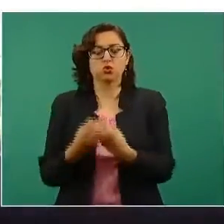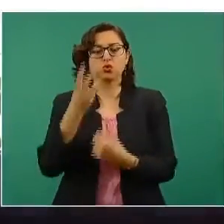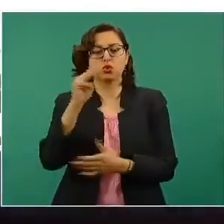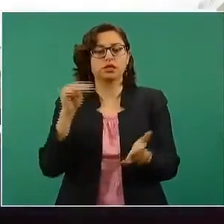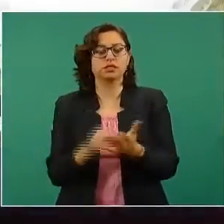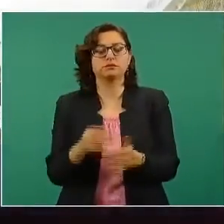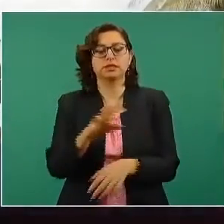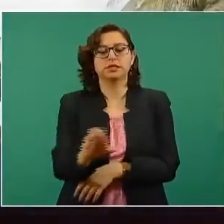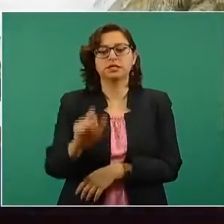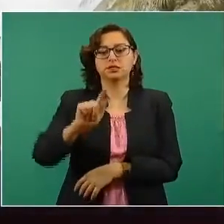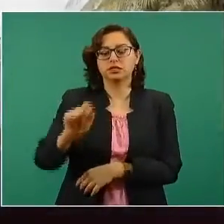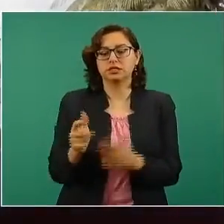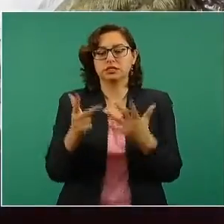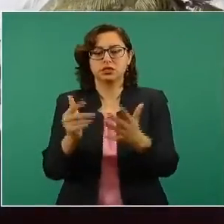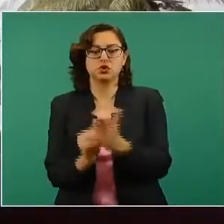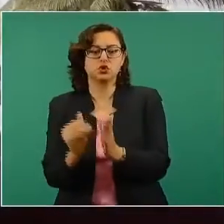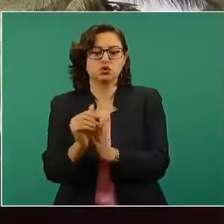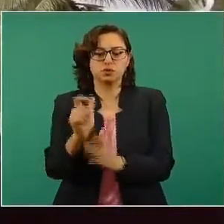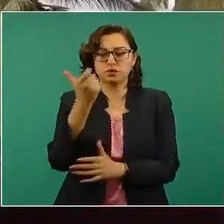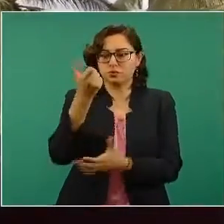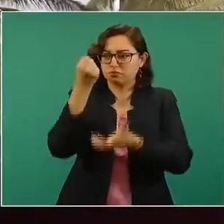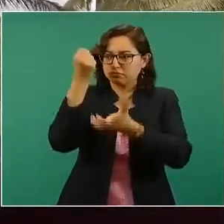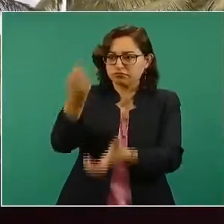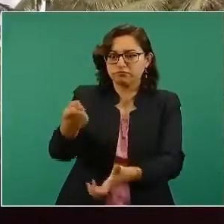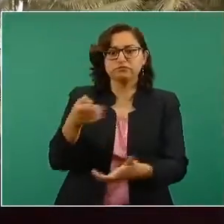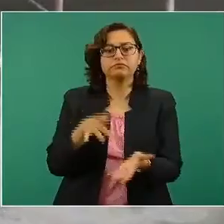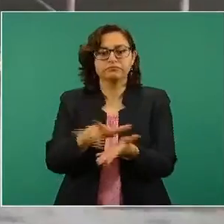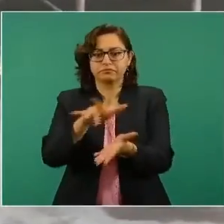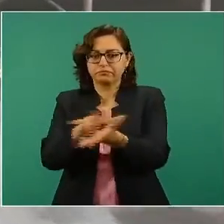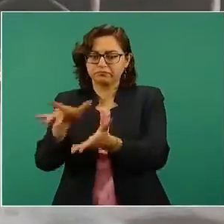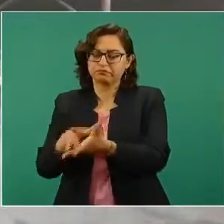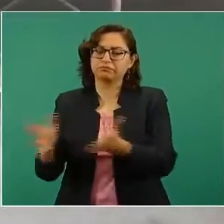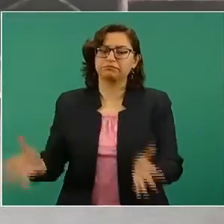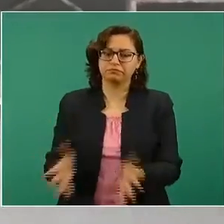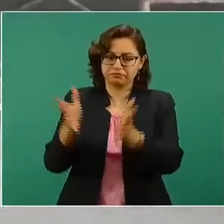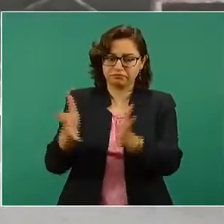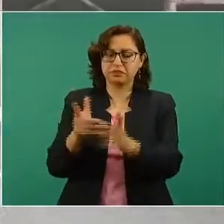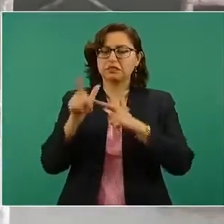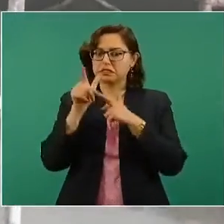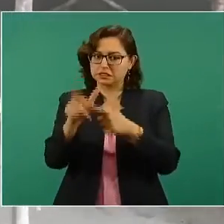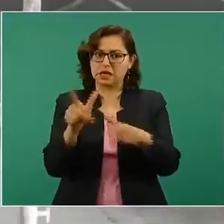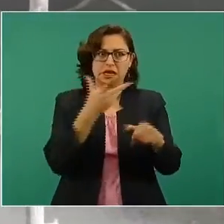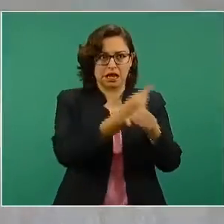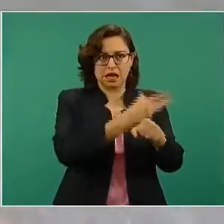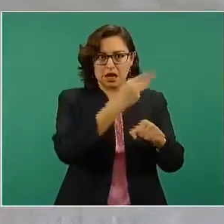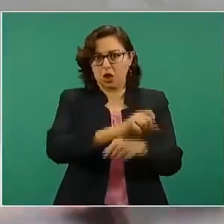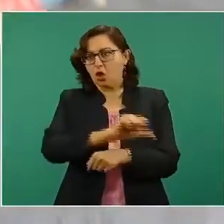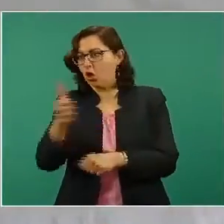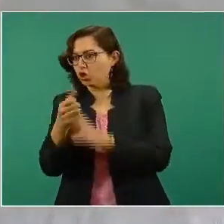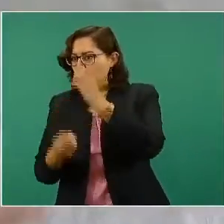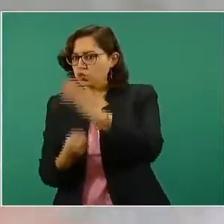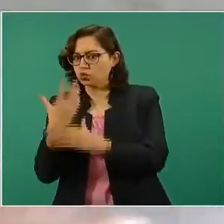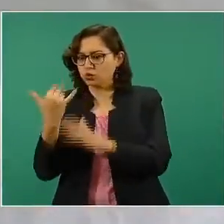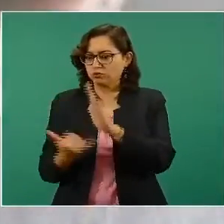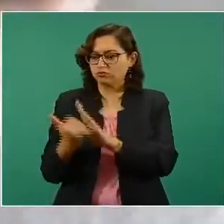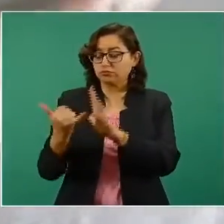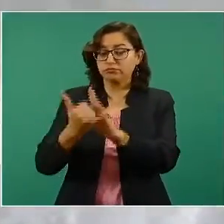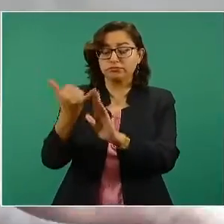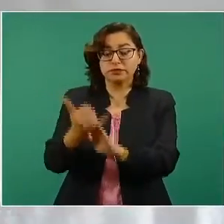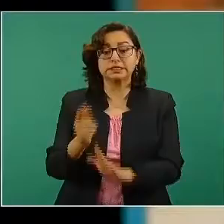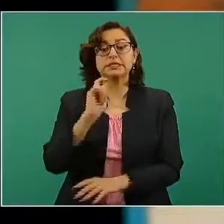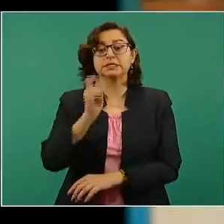millones de pesos para continuar obras e iniciar nuevas acciones. Es así que en estos 2 años, por medio